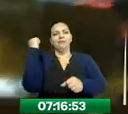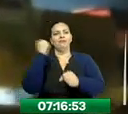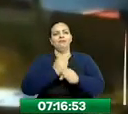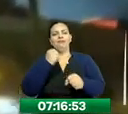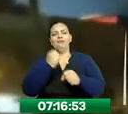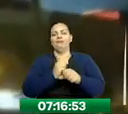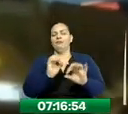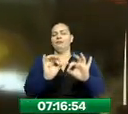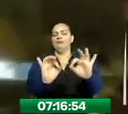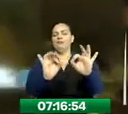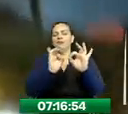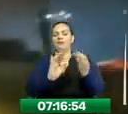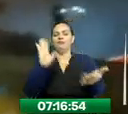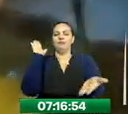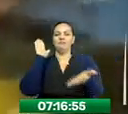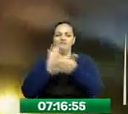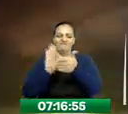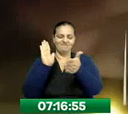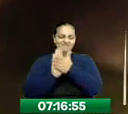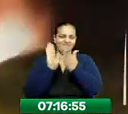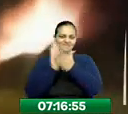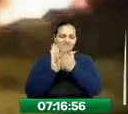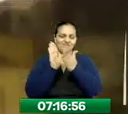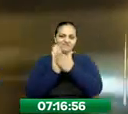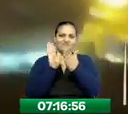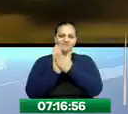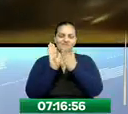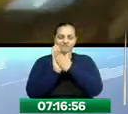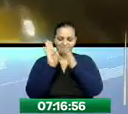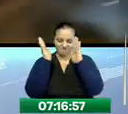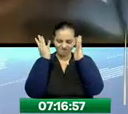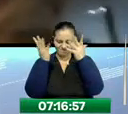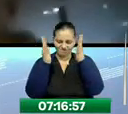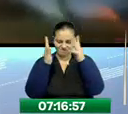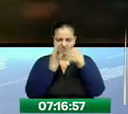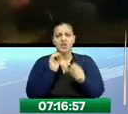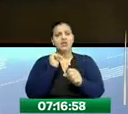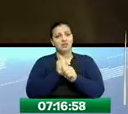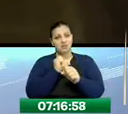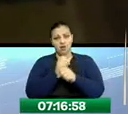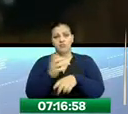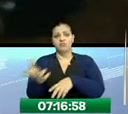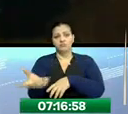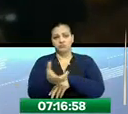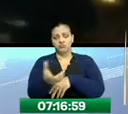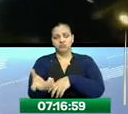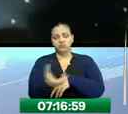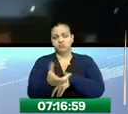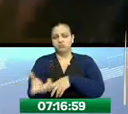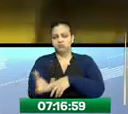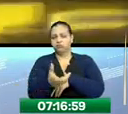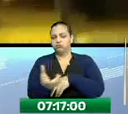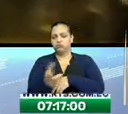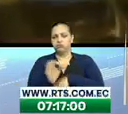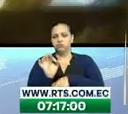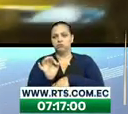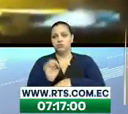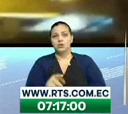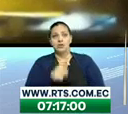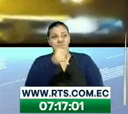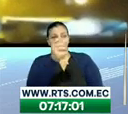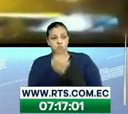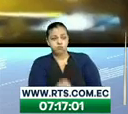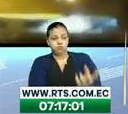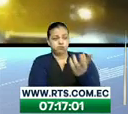trabajo maravilloso, excepcional. Llegaron y se pelearon cuerpo a cuerpo con las llamas por rescatar y salvar la